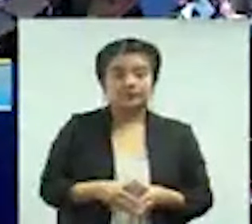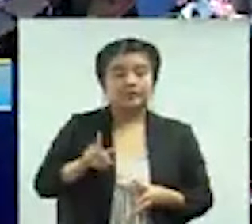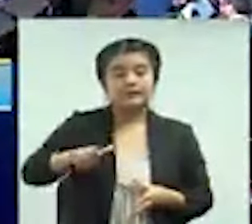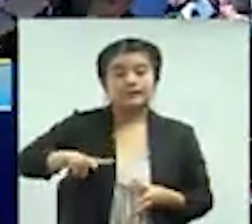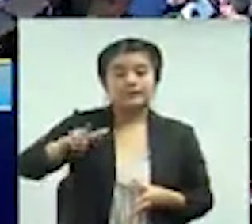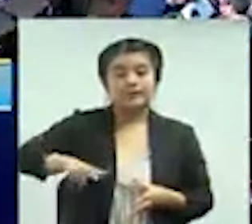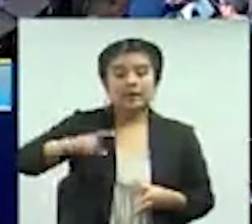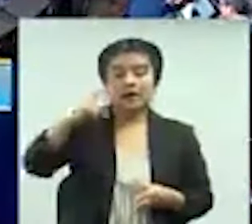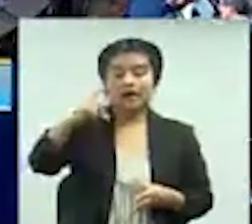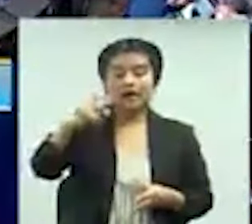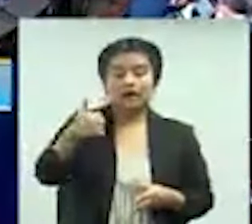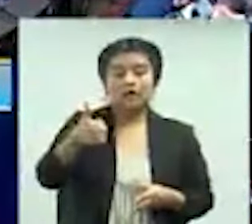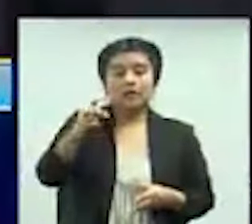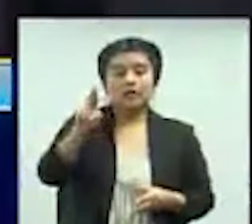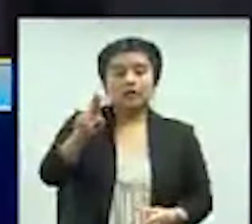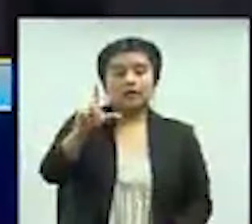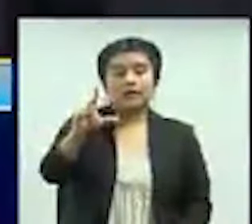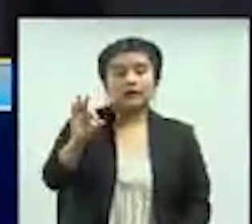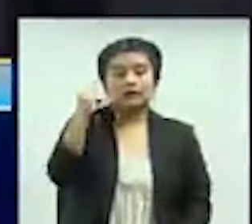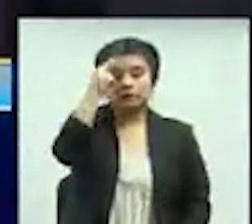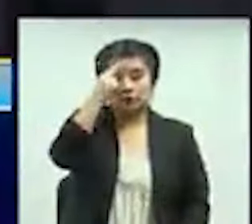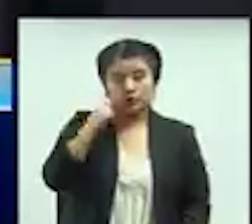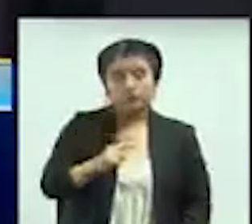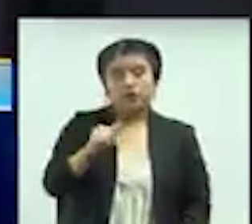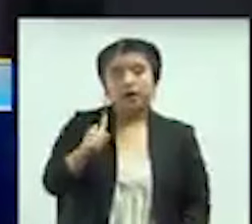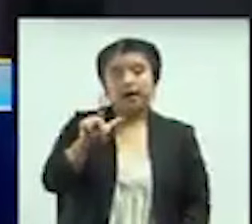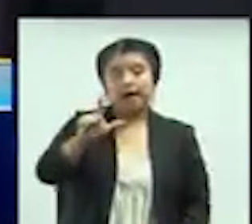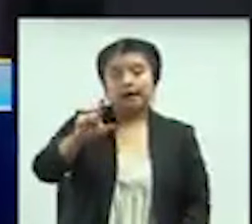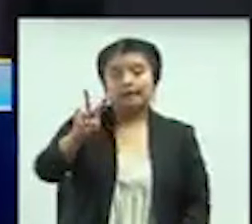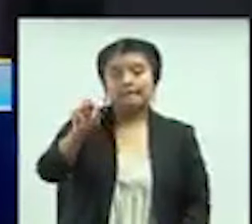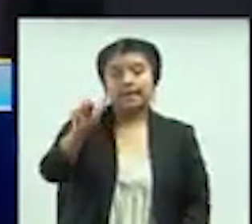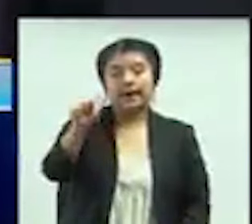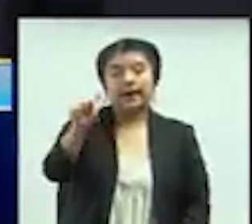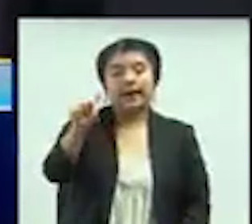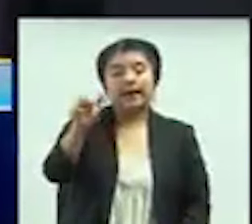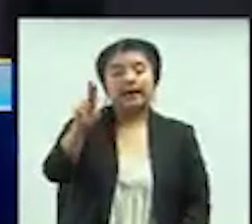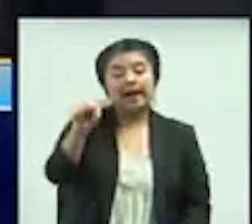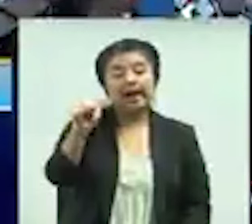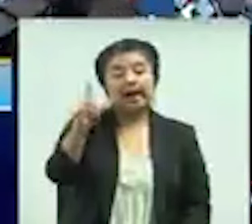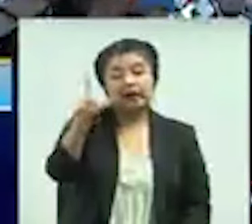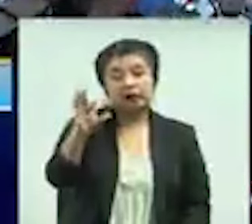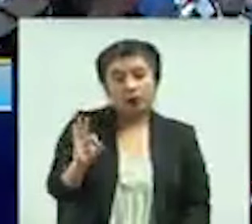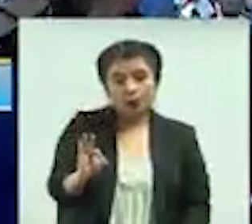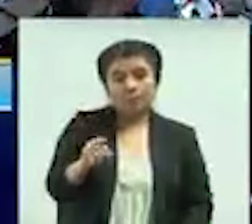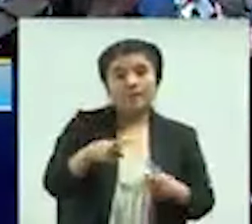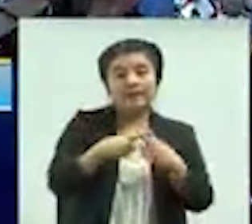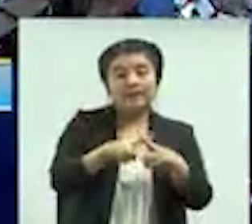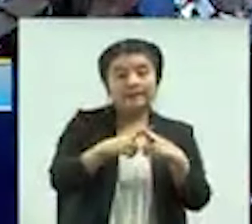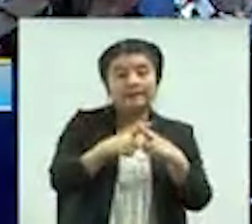Licenciado Carlos Ramiro Martínez Alvarado, para dar inicio con el proceso de interpelación.